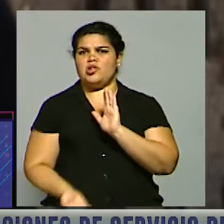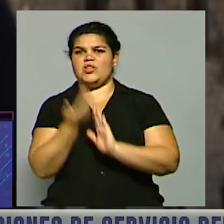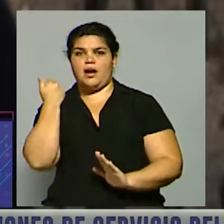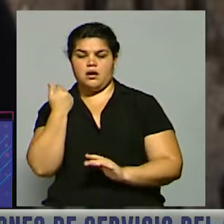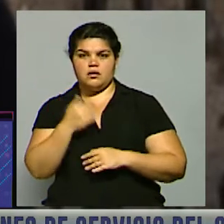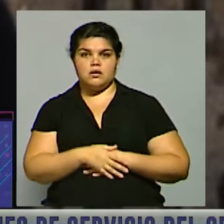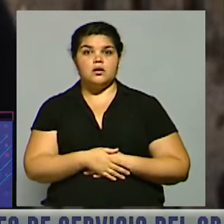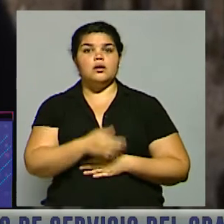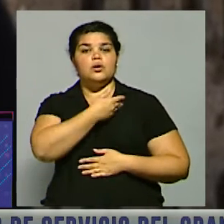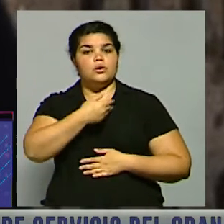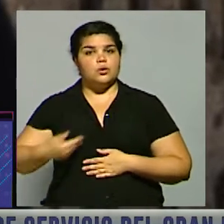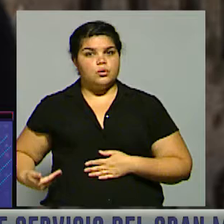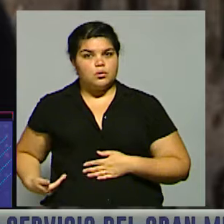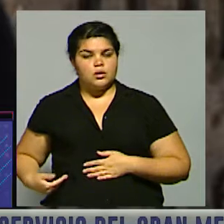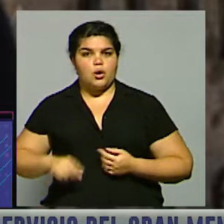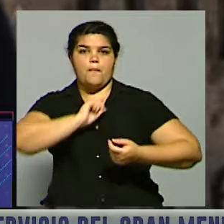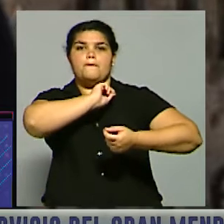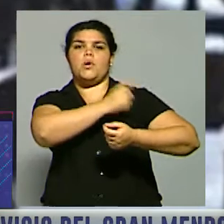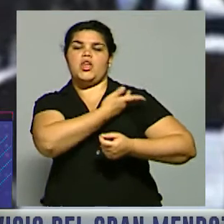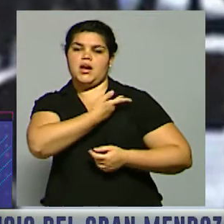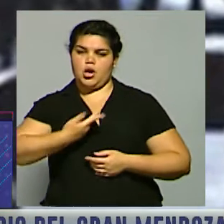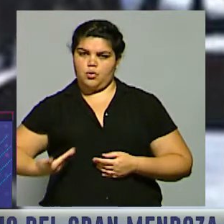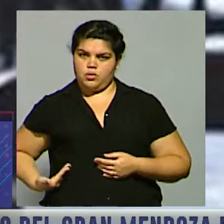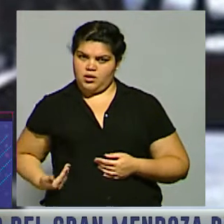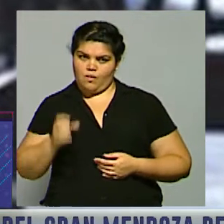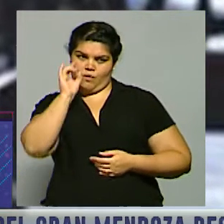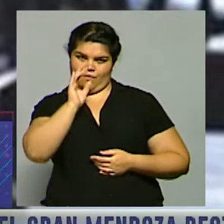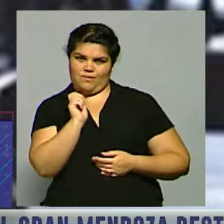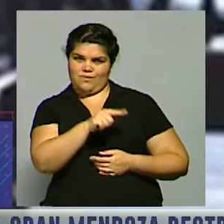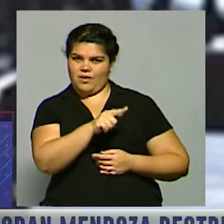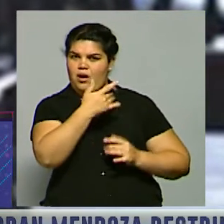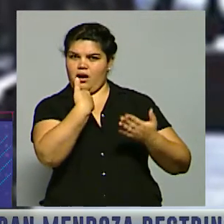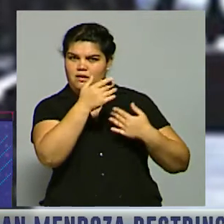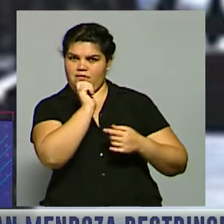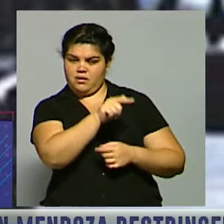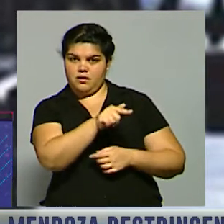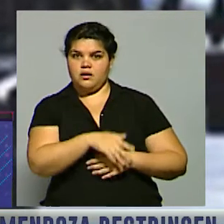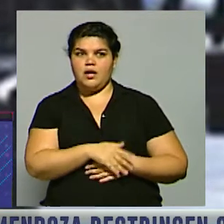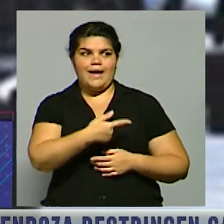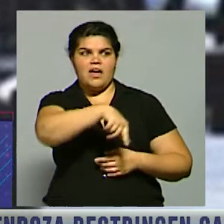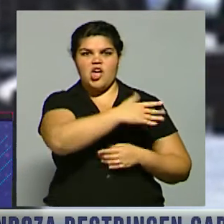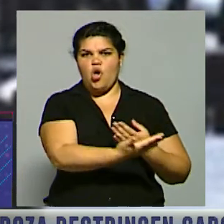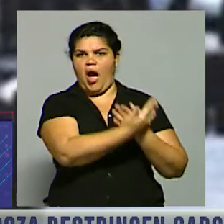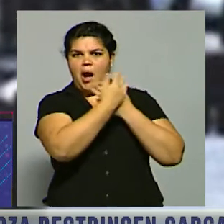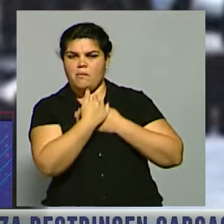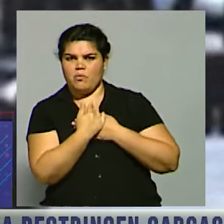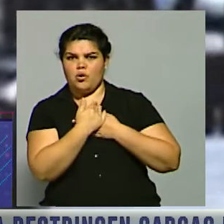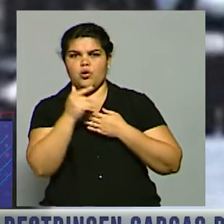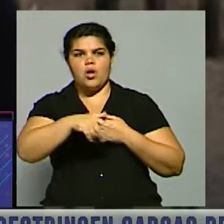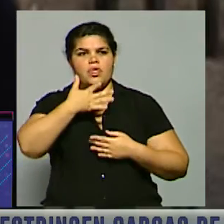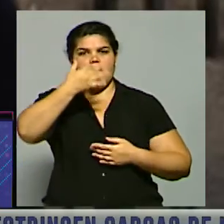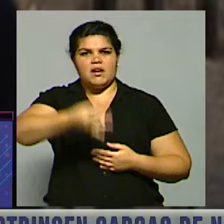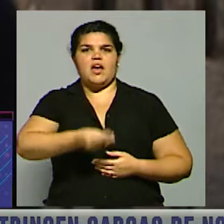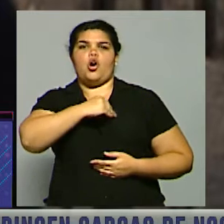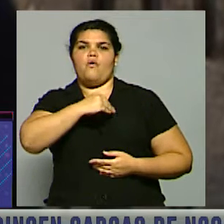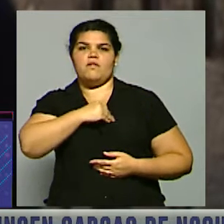el Estado, el Poder Ejecutivo, no estamos hablando, ha quitado el apoyo y la credibilidad en los procesos de justicia respecto de